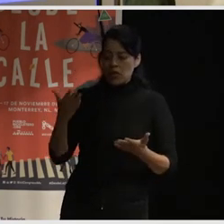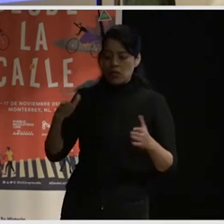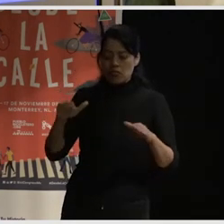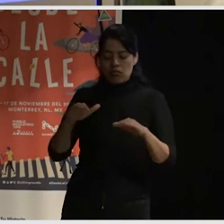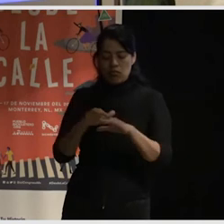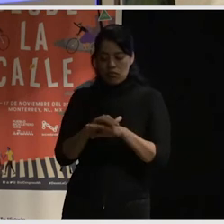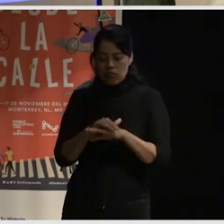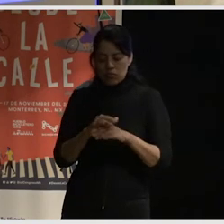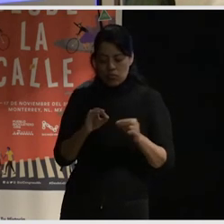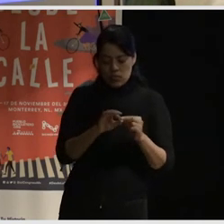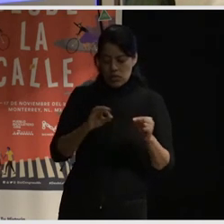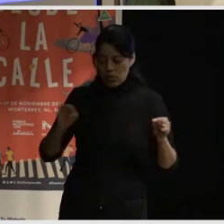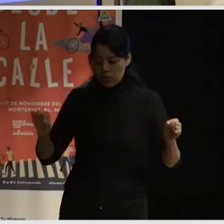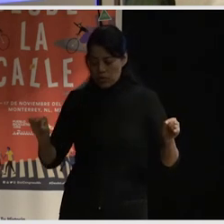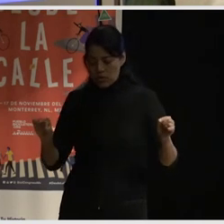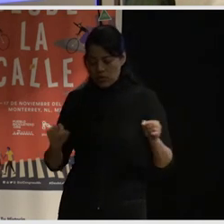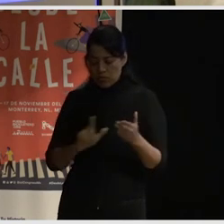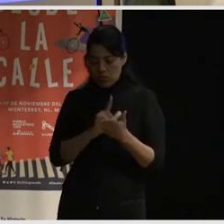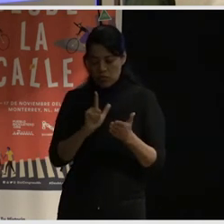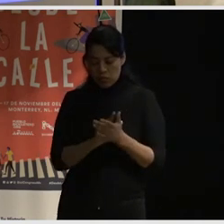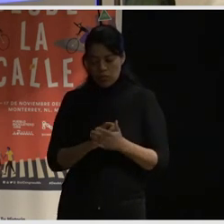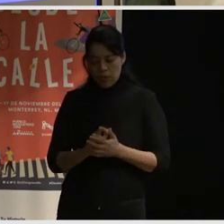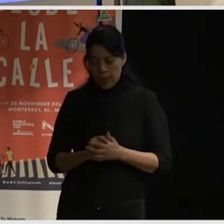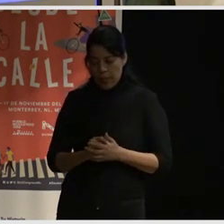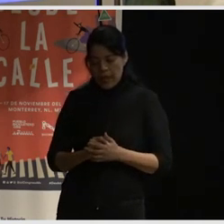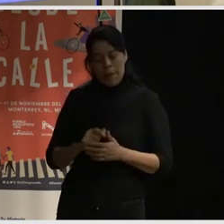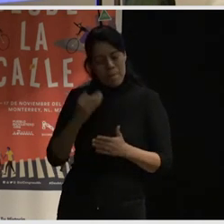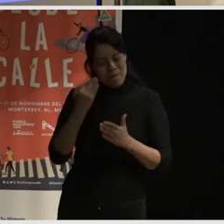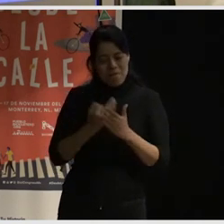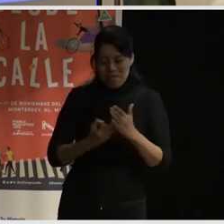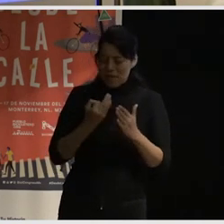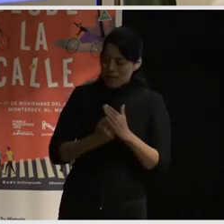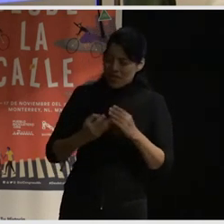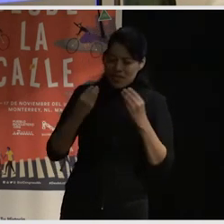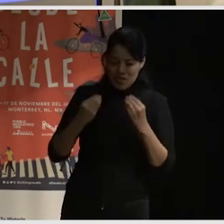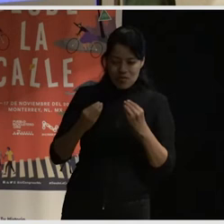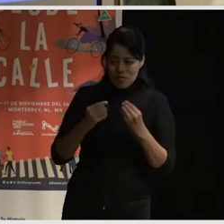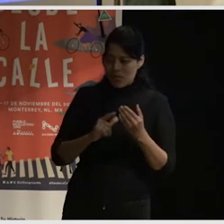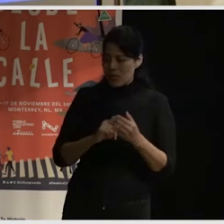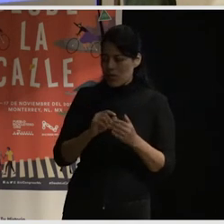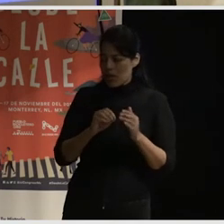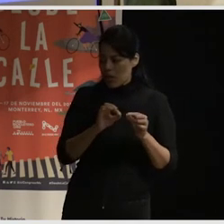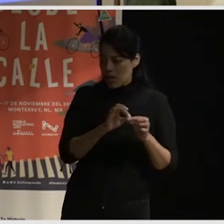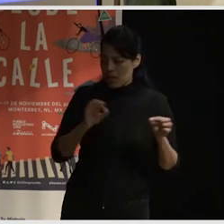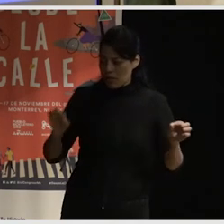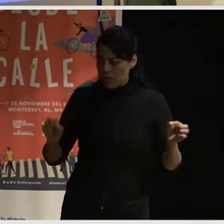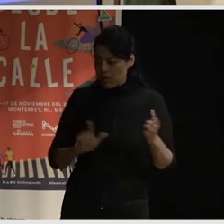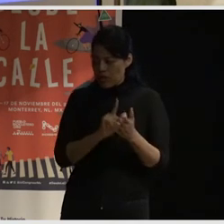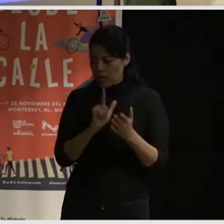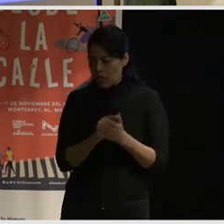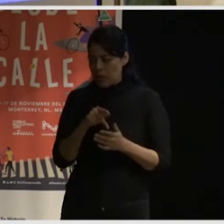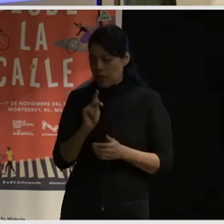oficiales que bueno cabe mencionar que también son bastante deficientes y dejan mucho que desear pero